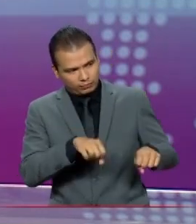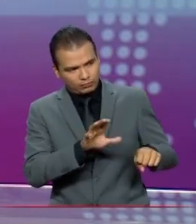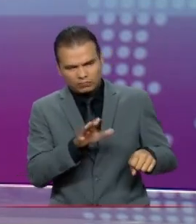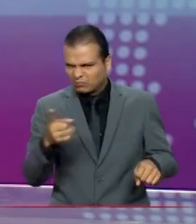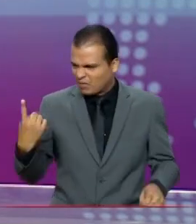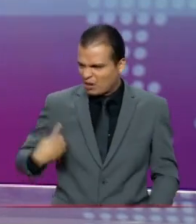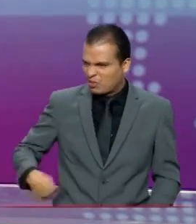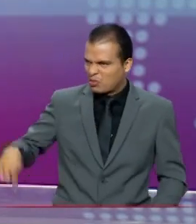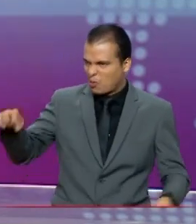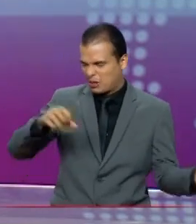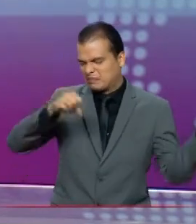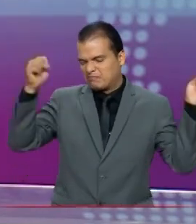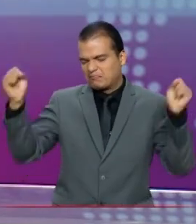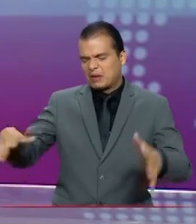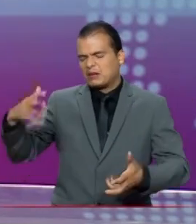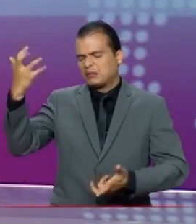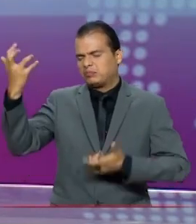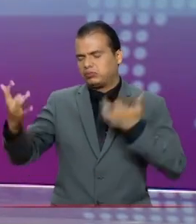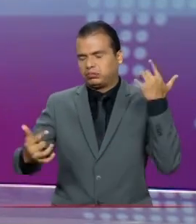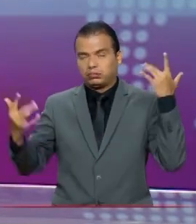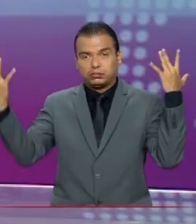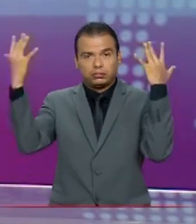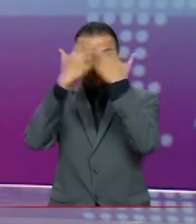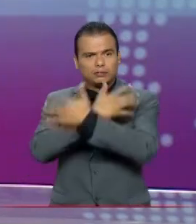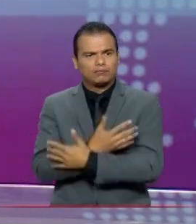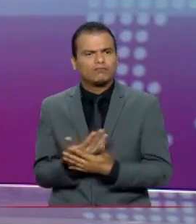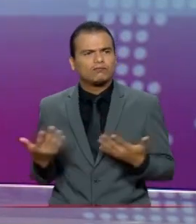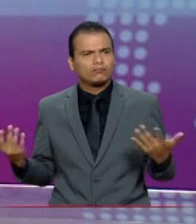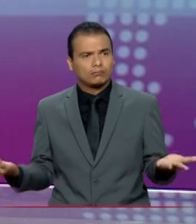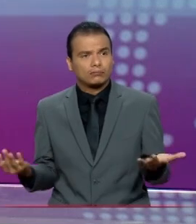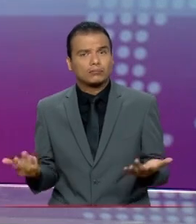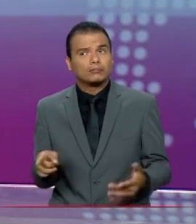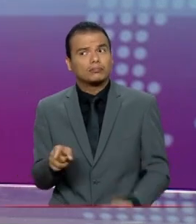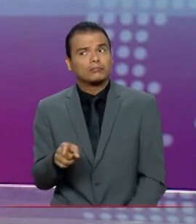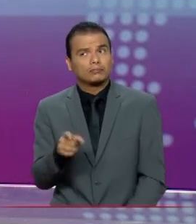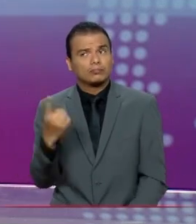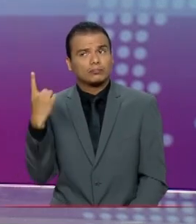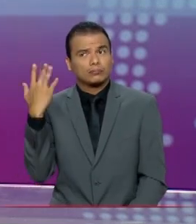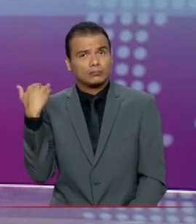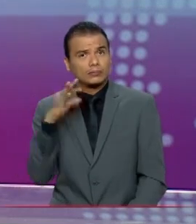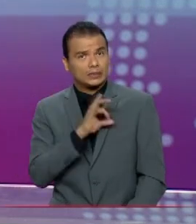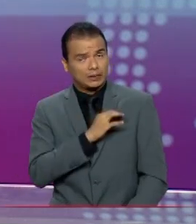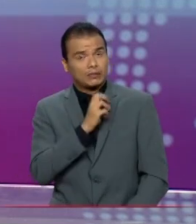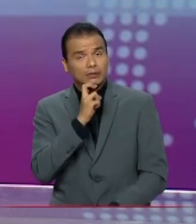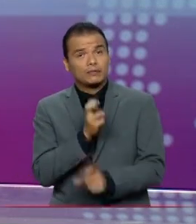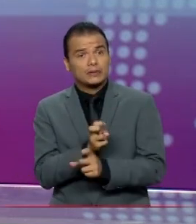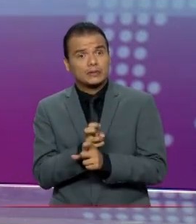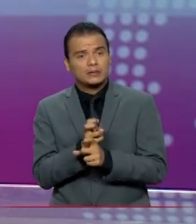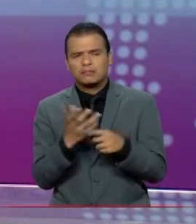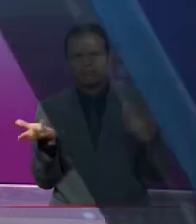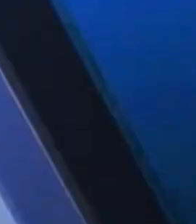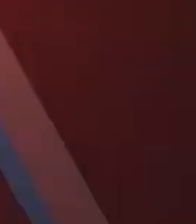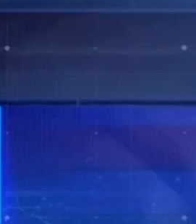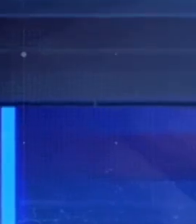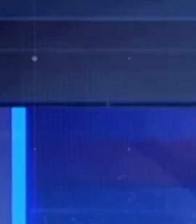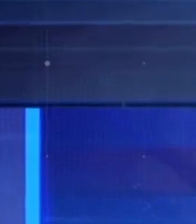John Alex, buenas tardes. Preocupante el balance de las autoridades en los puntos de control durante la noche del sábado.